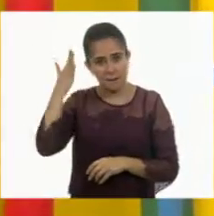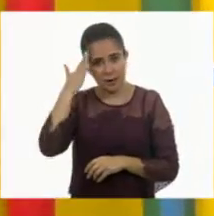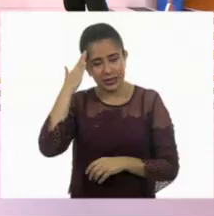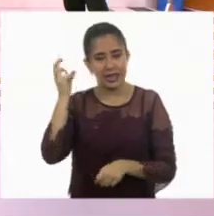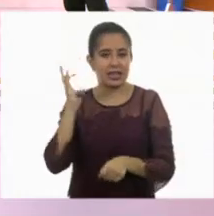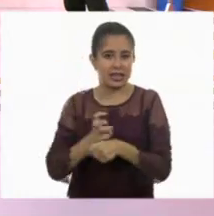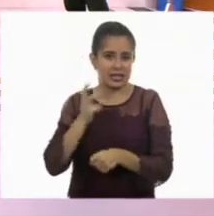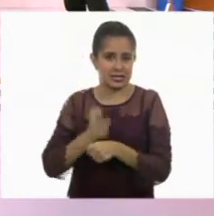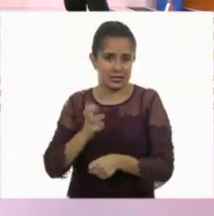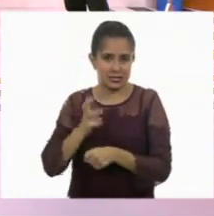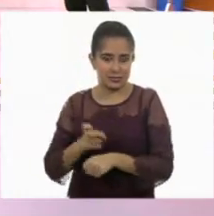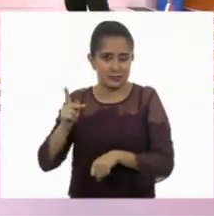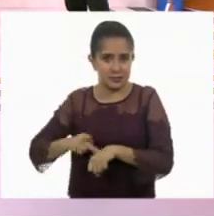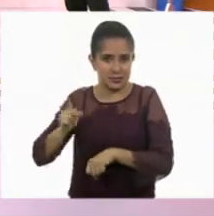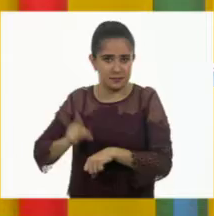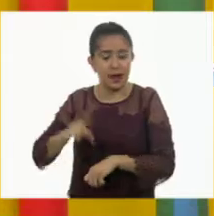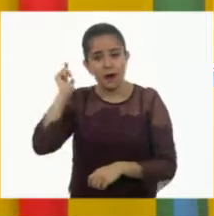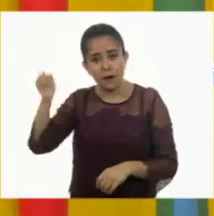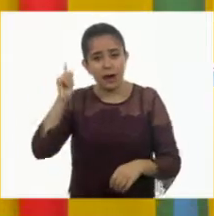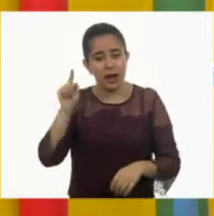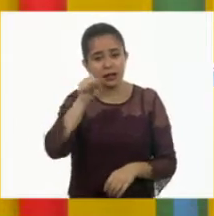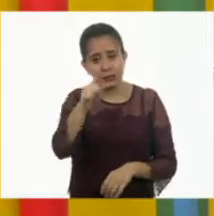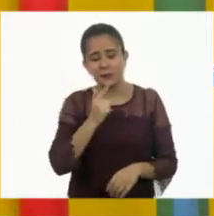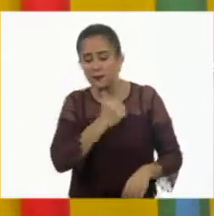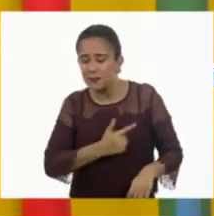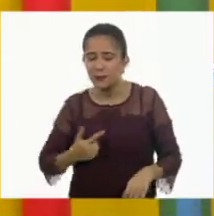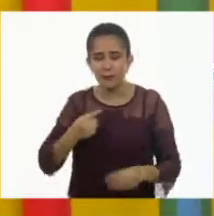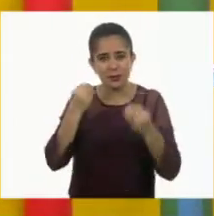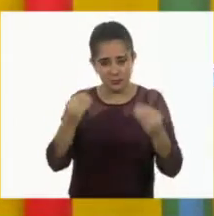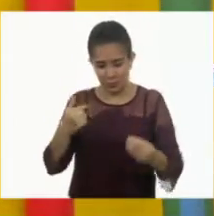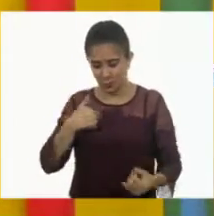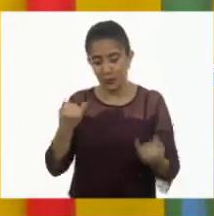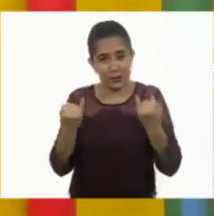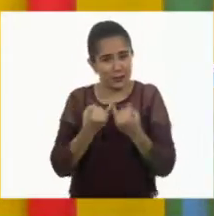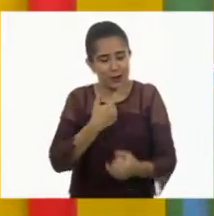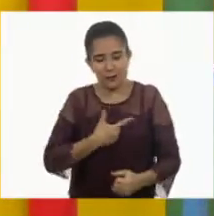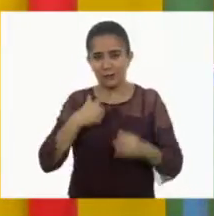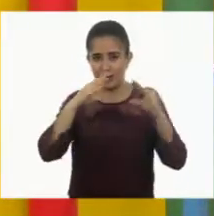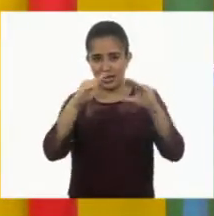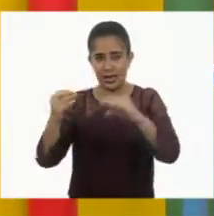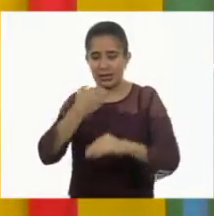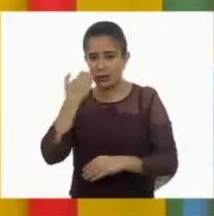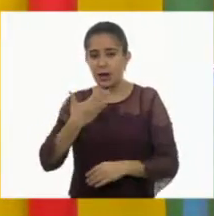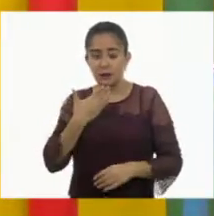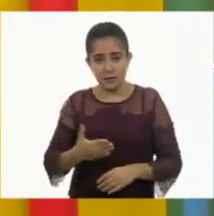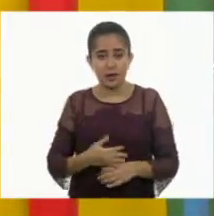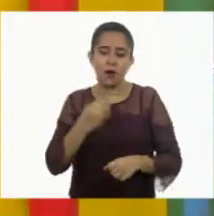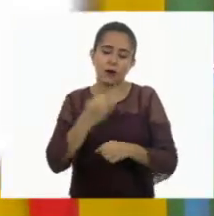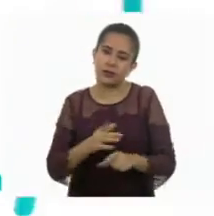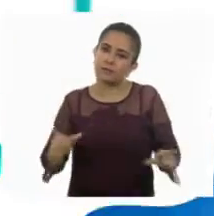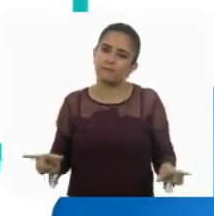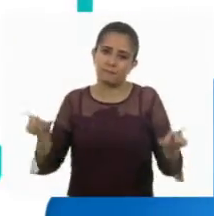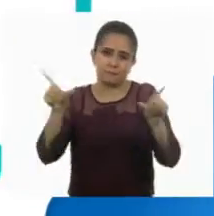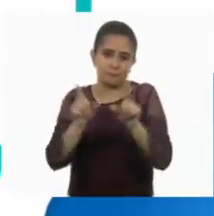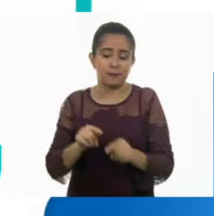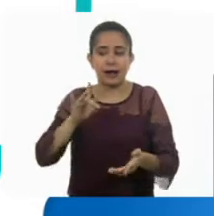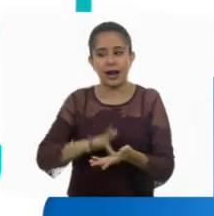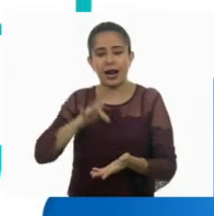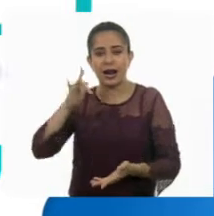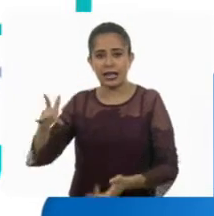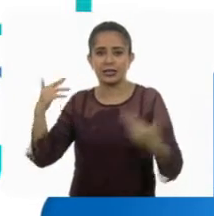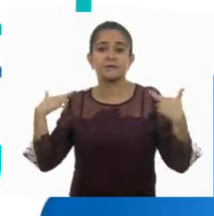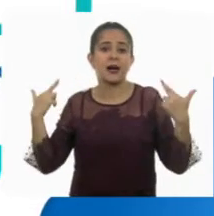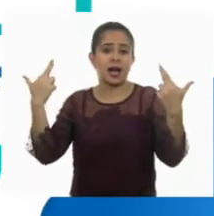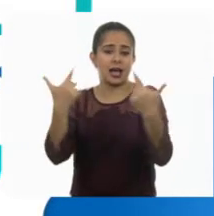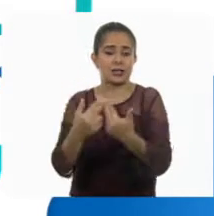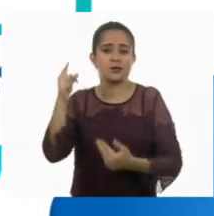tercer grado. Espero que lo hayan disfrutado tanto como nosotros. Hasta aquí terminamos con tercer grado. Le damos las gracias a las maestras y